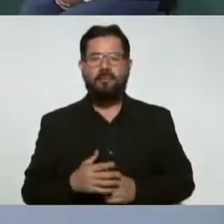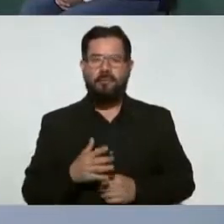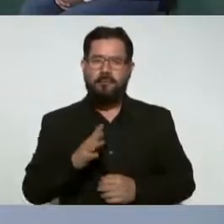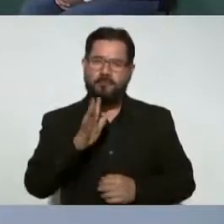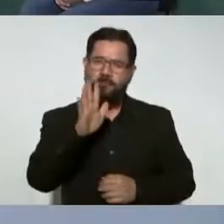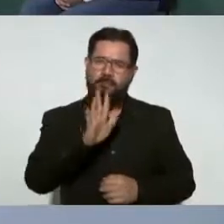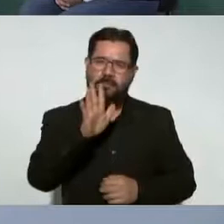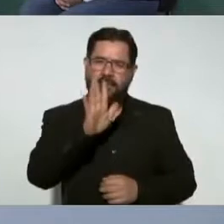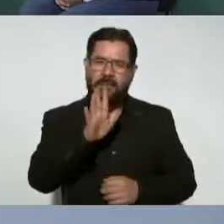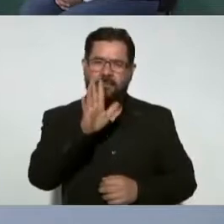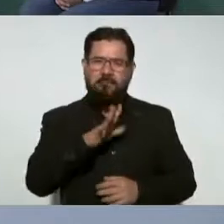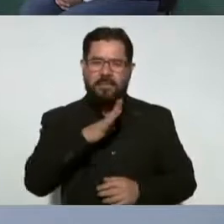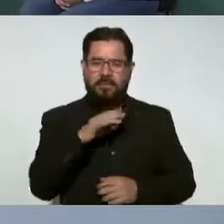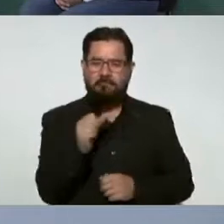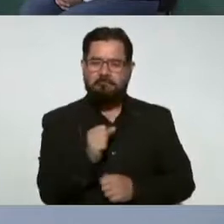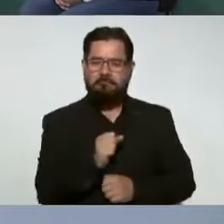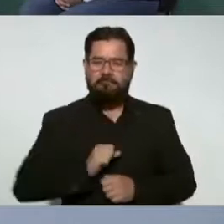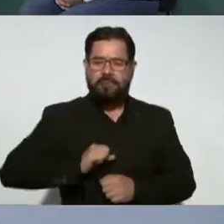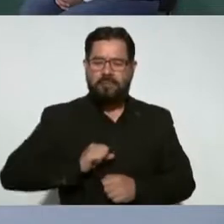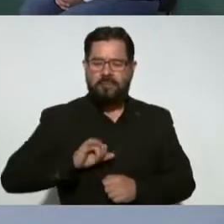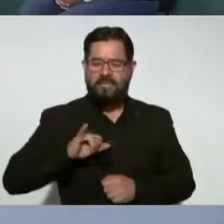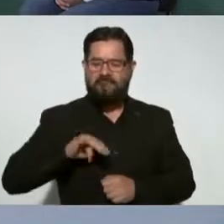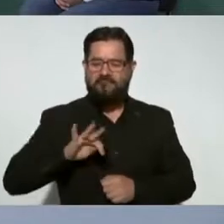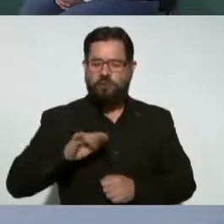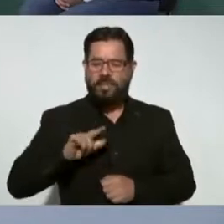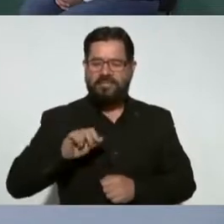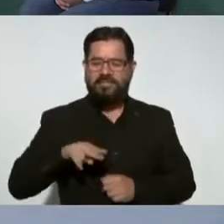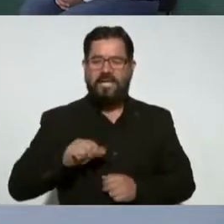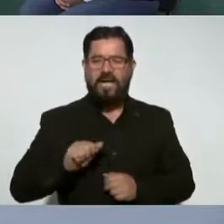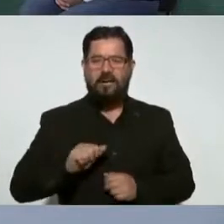traficantes de influencia y políticos.